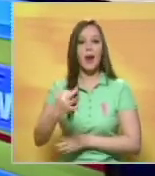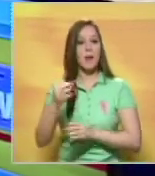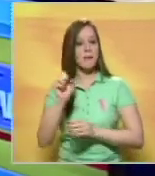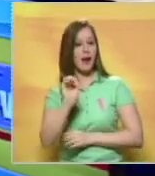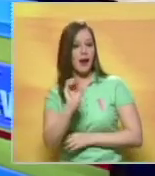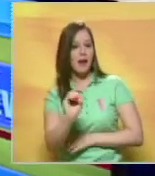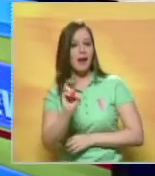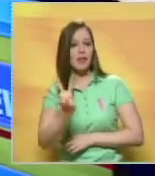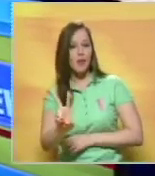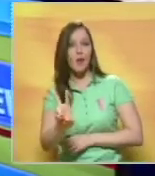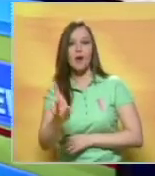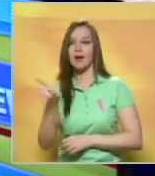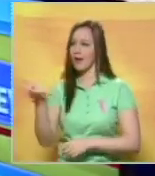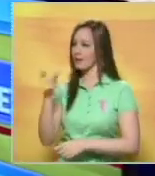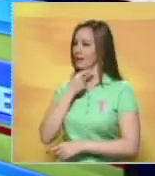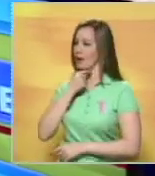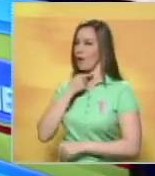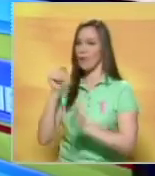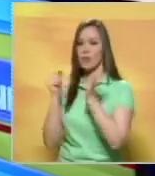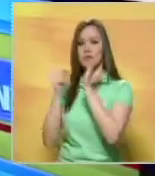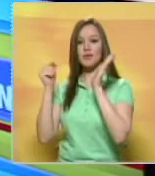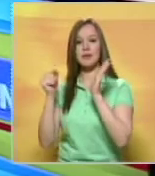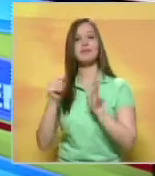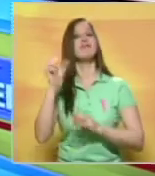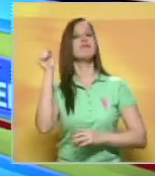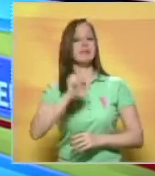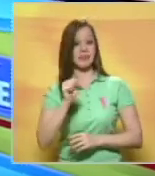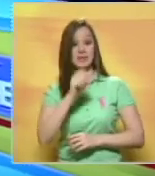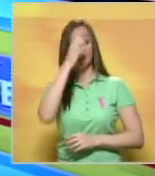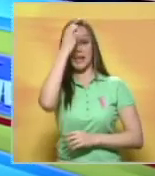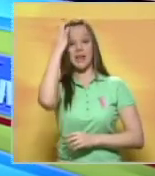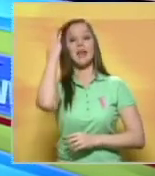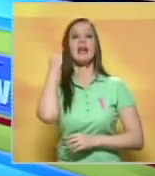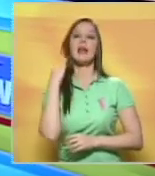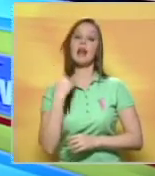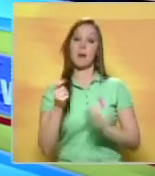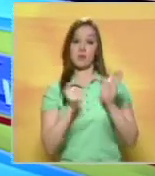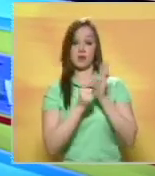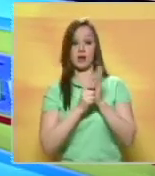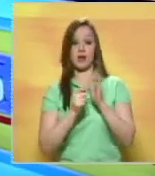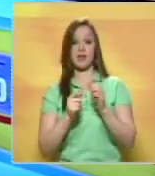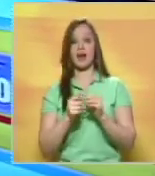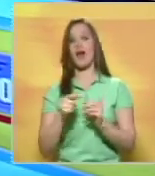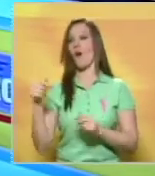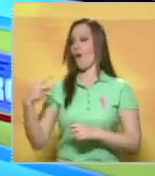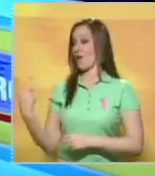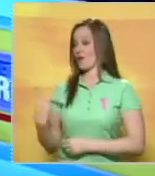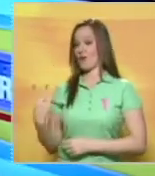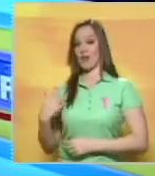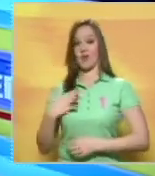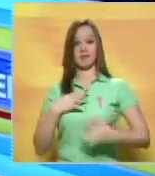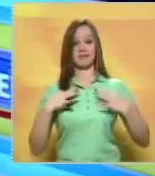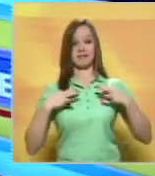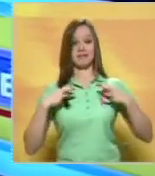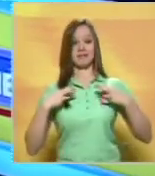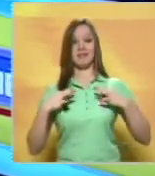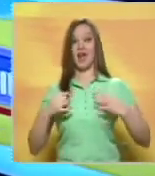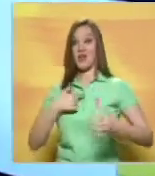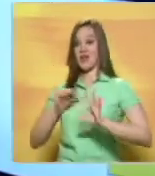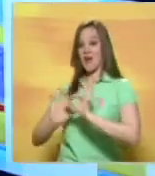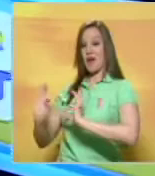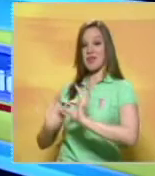¿verdad? Veo que le prestas siempre atención al reloj. Claro, la puntualidad es importante en todo. Y hoy combinados. Hoy combinado. Yo te preparé la ropita